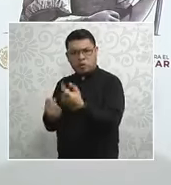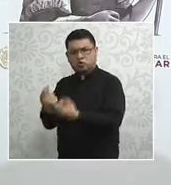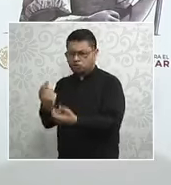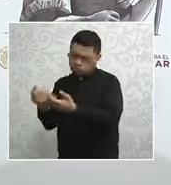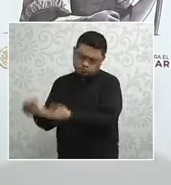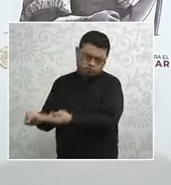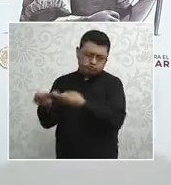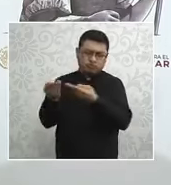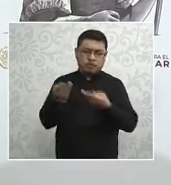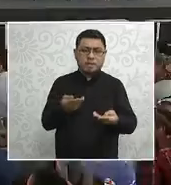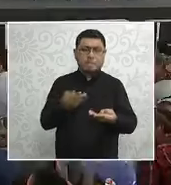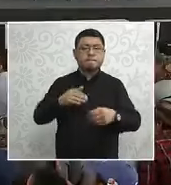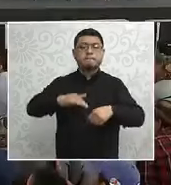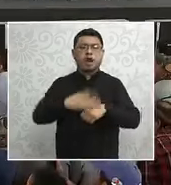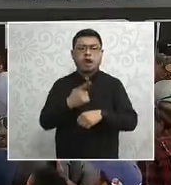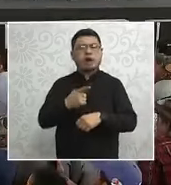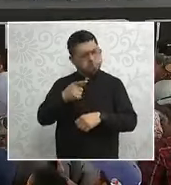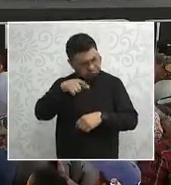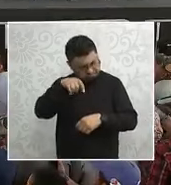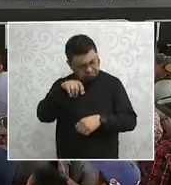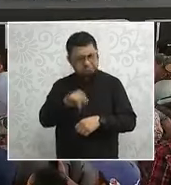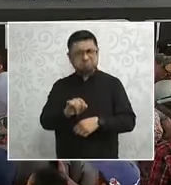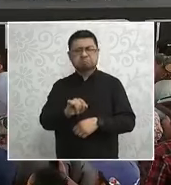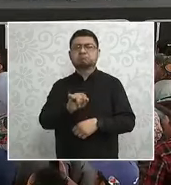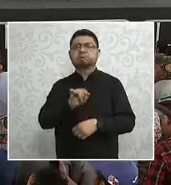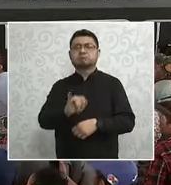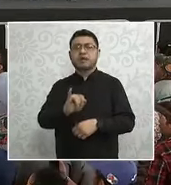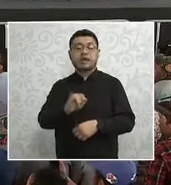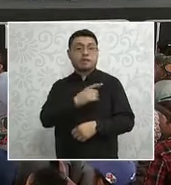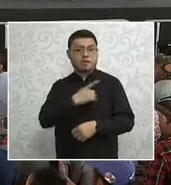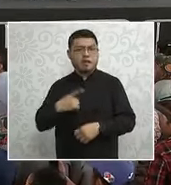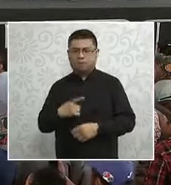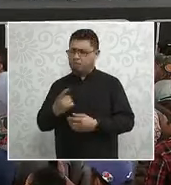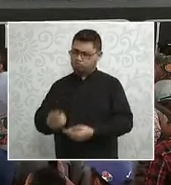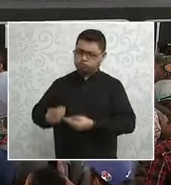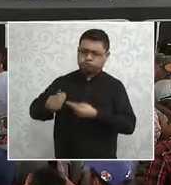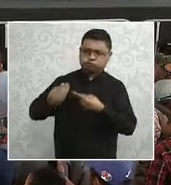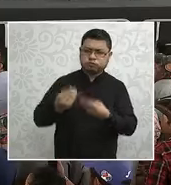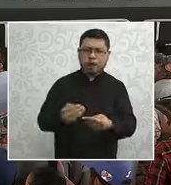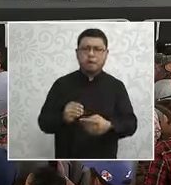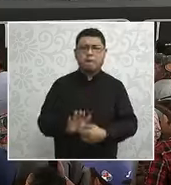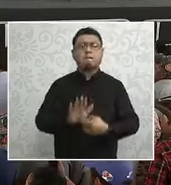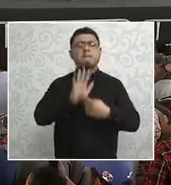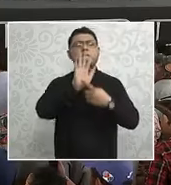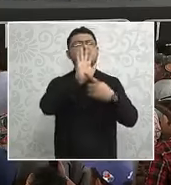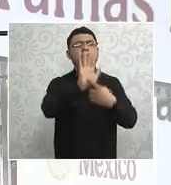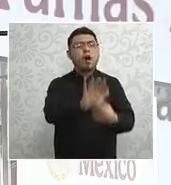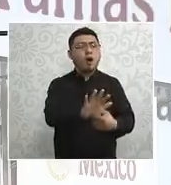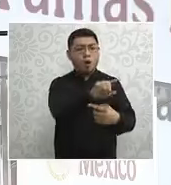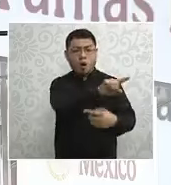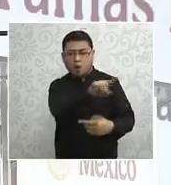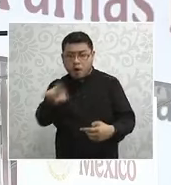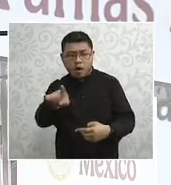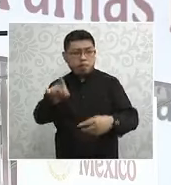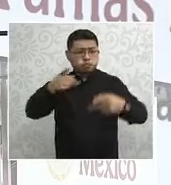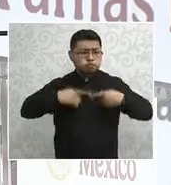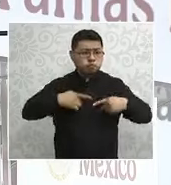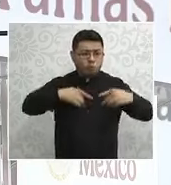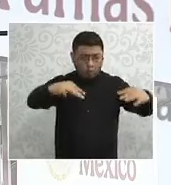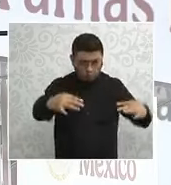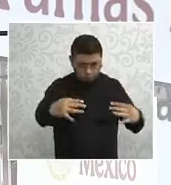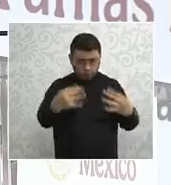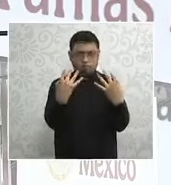así se debe gobernar abiertos que el gobierno sea un Aliado siempre